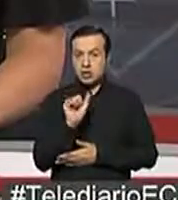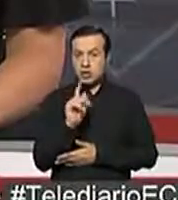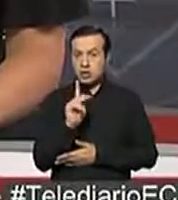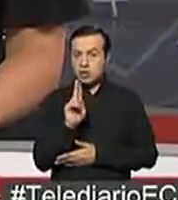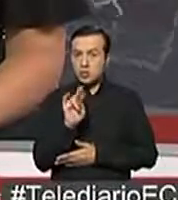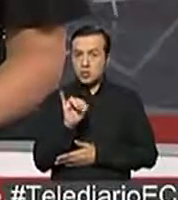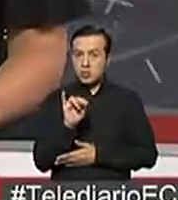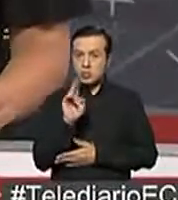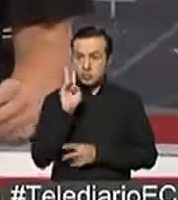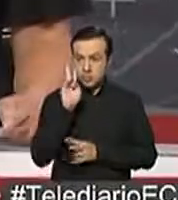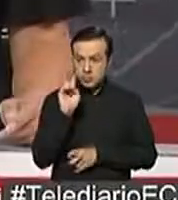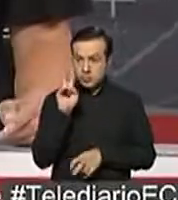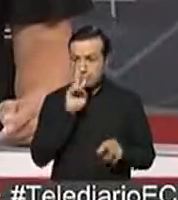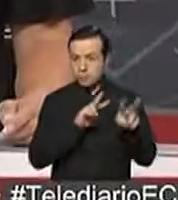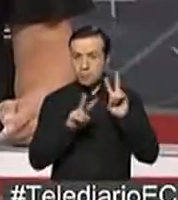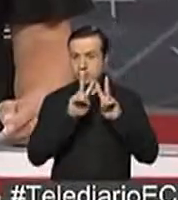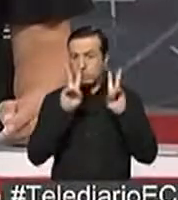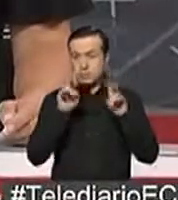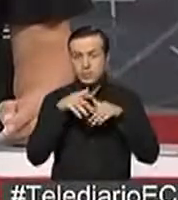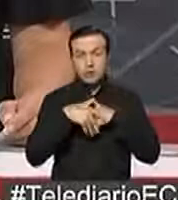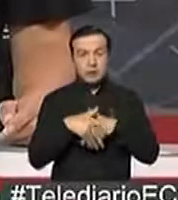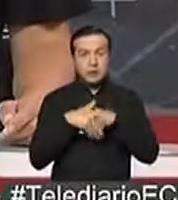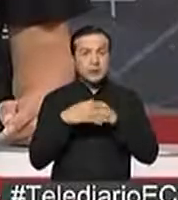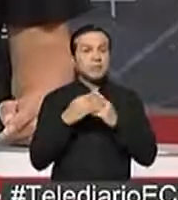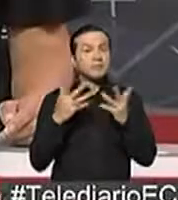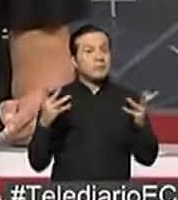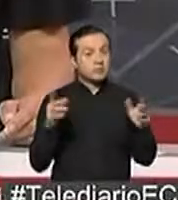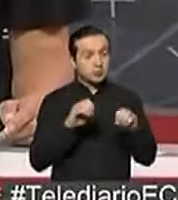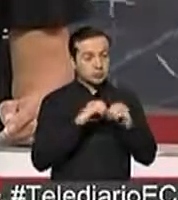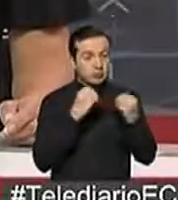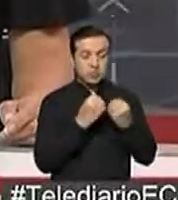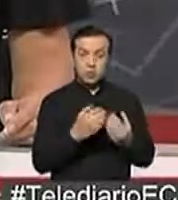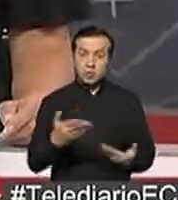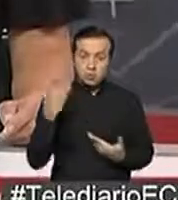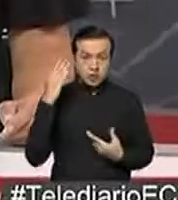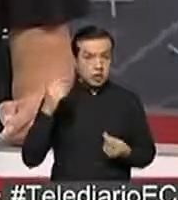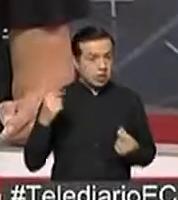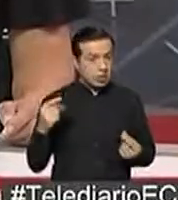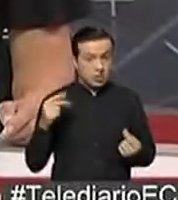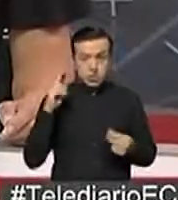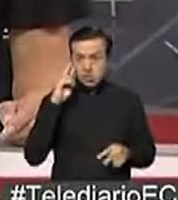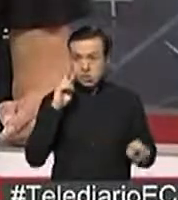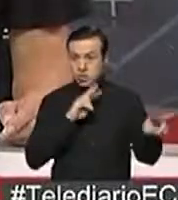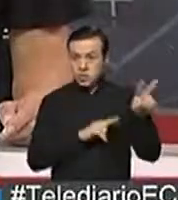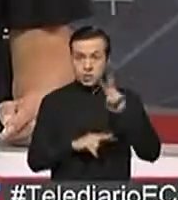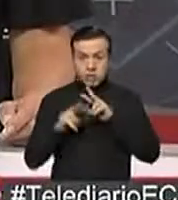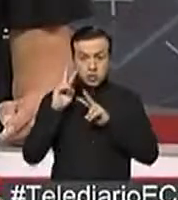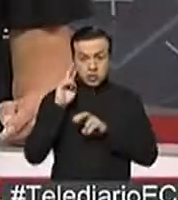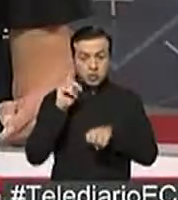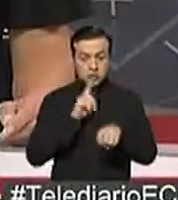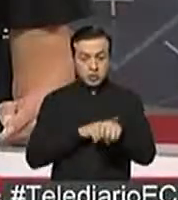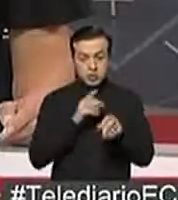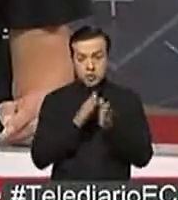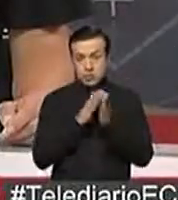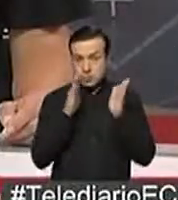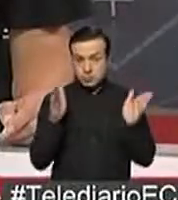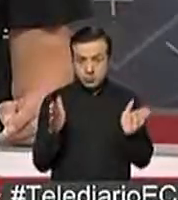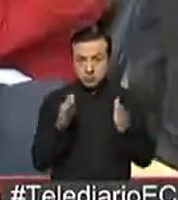hechos relacionados con el paro nacional. Esta mesa multipartidista acelerará las indagaciones para cumplir con el plazo